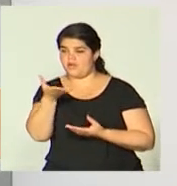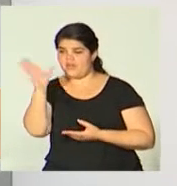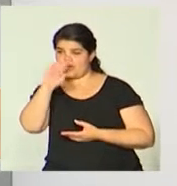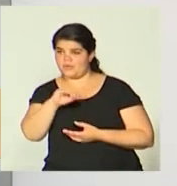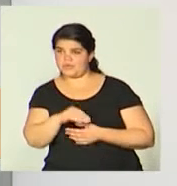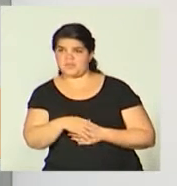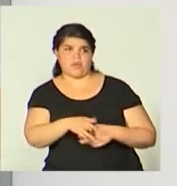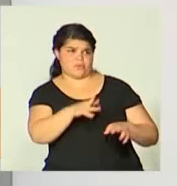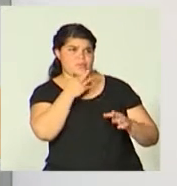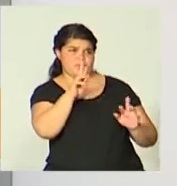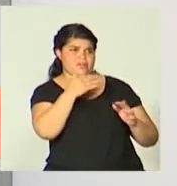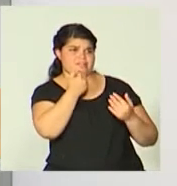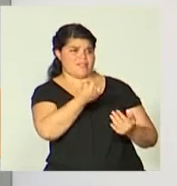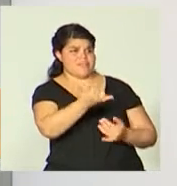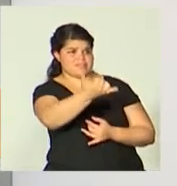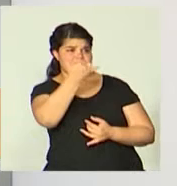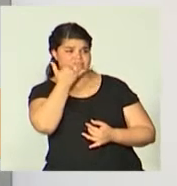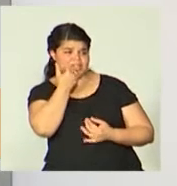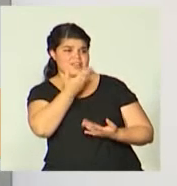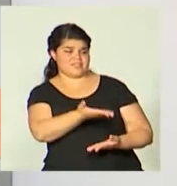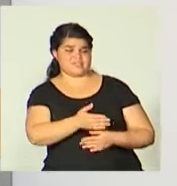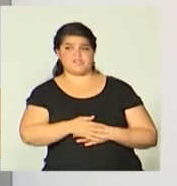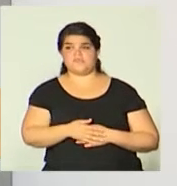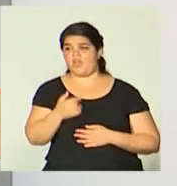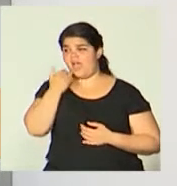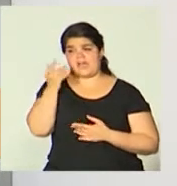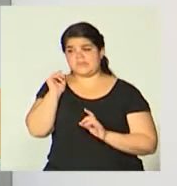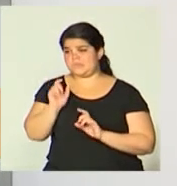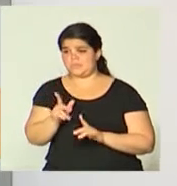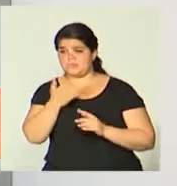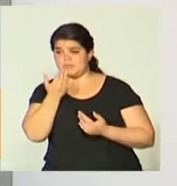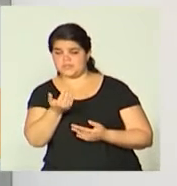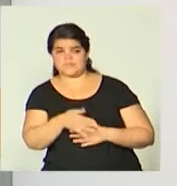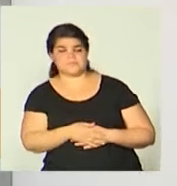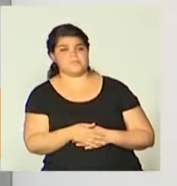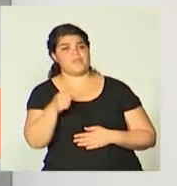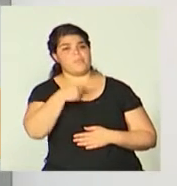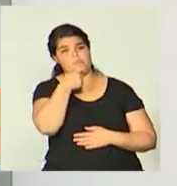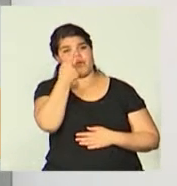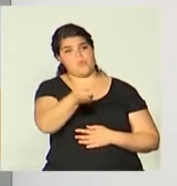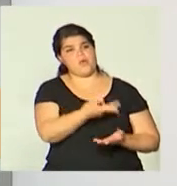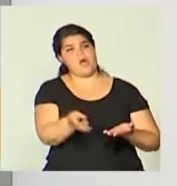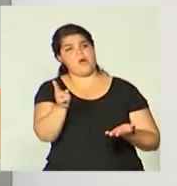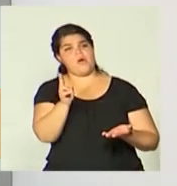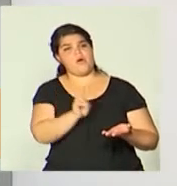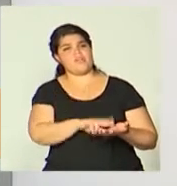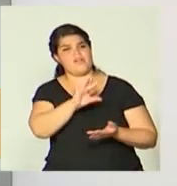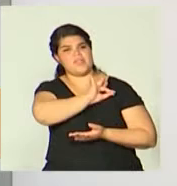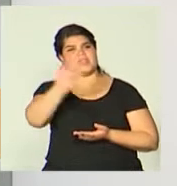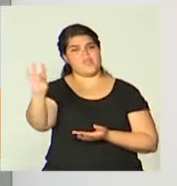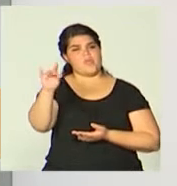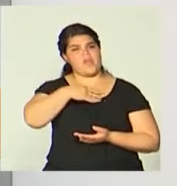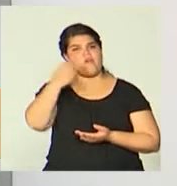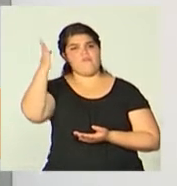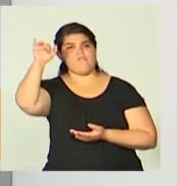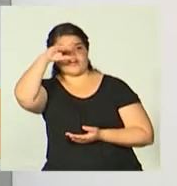Muy bien, ¿Cómo te por va? suerte, y gracias por atendernos. No, gracias a vos. Te quería preguntar sobre esta refinanciación del Banco Nación con